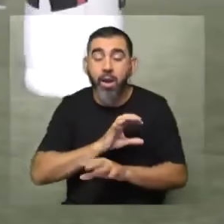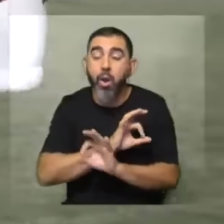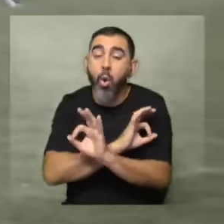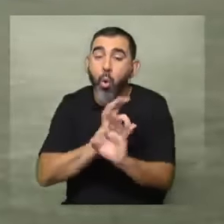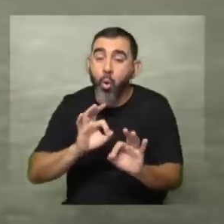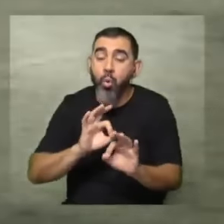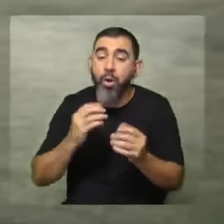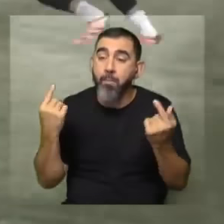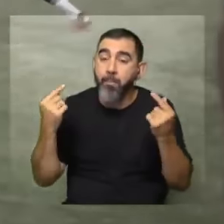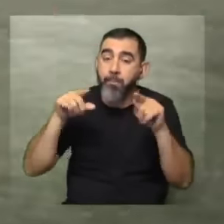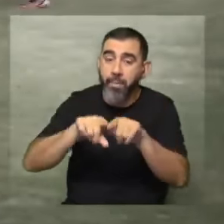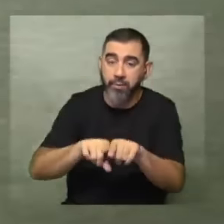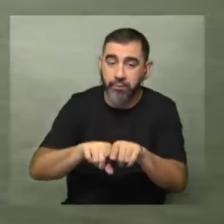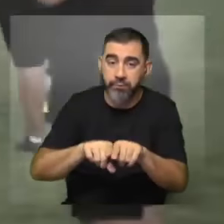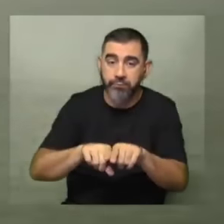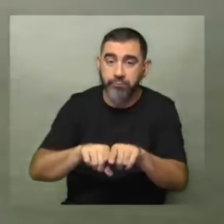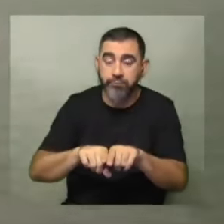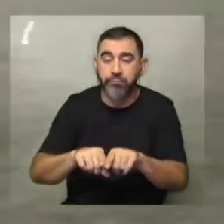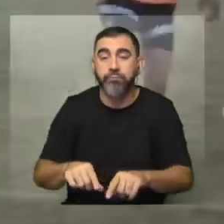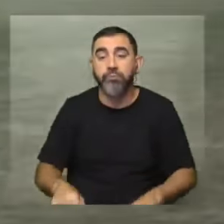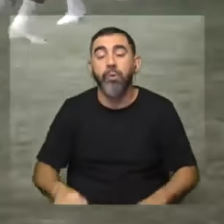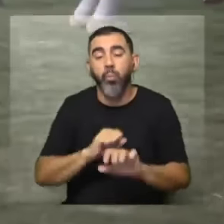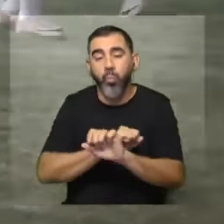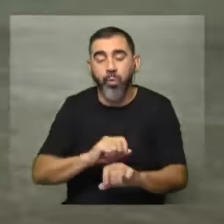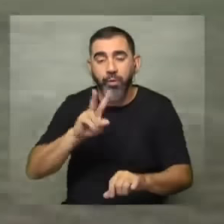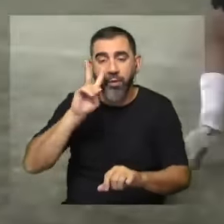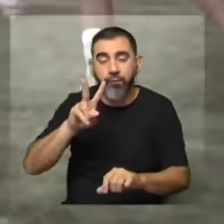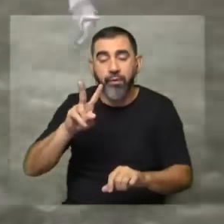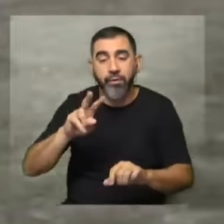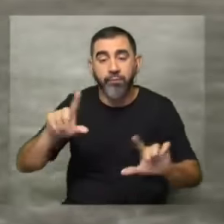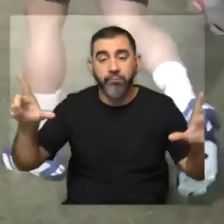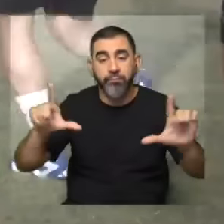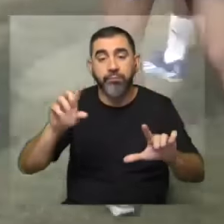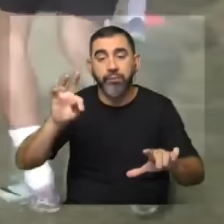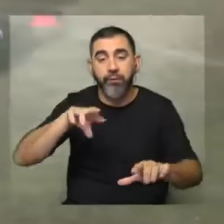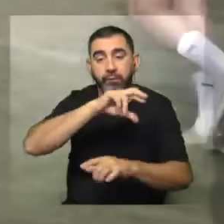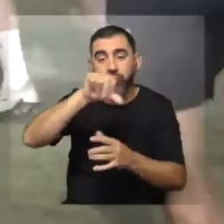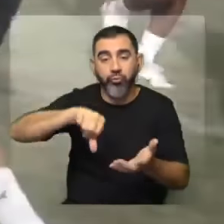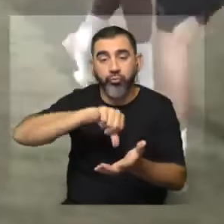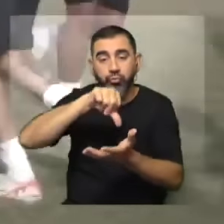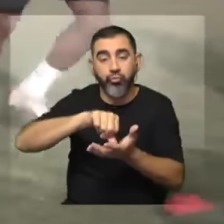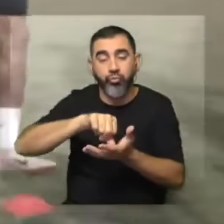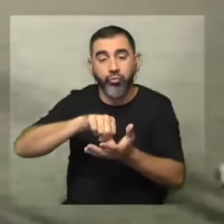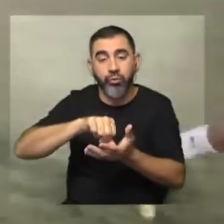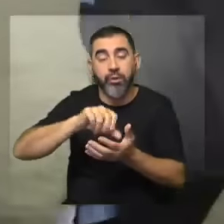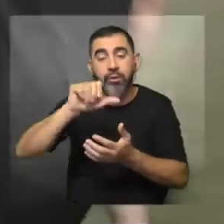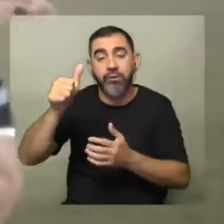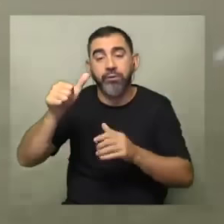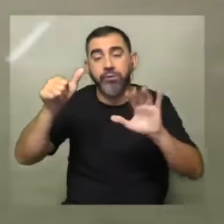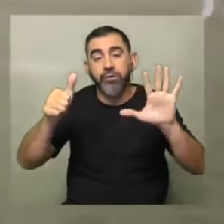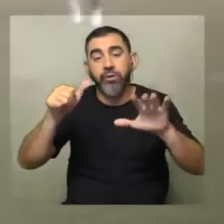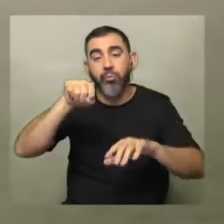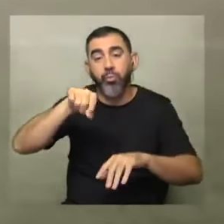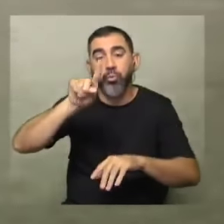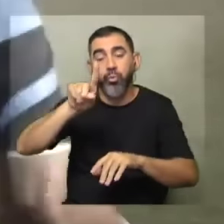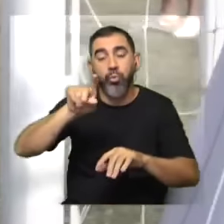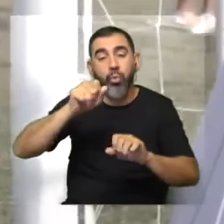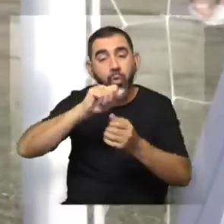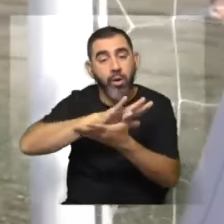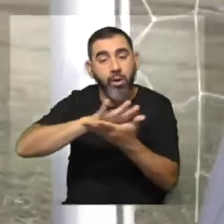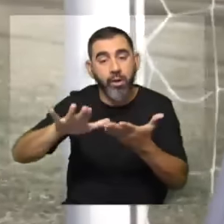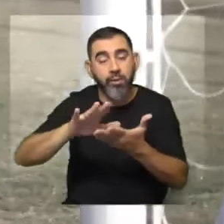encuentro termine empatado el partido se puede ver por la pantalla de TV ciudad por aire en el 6.1 gratis